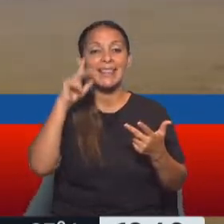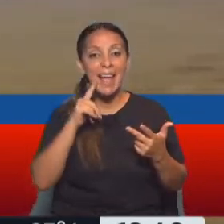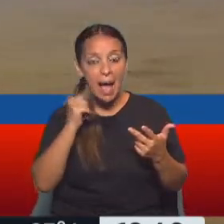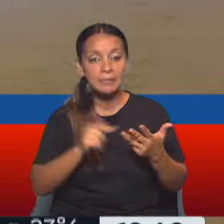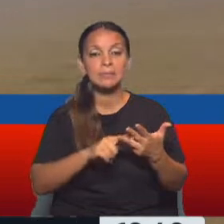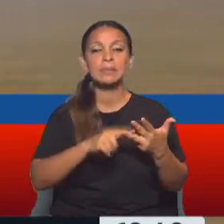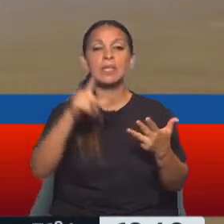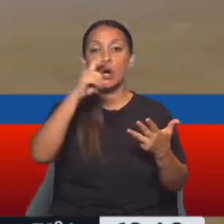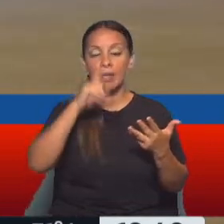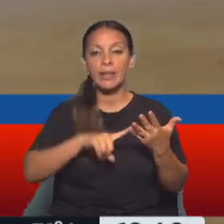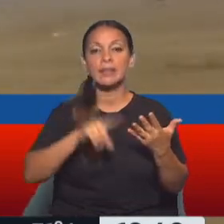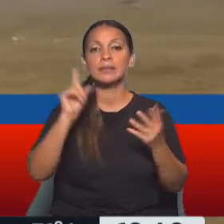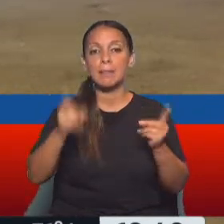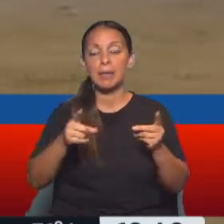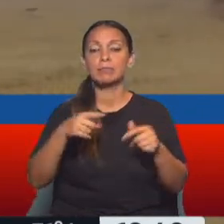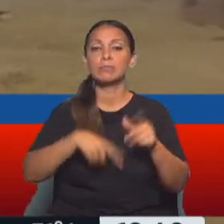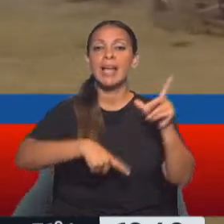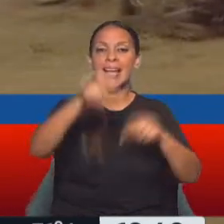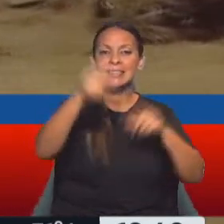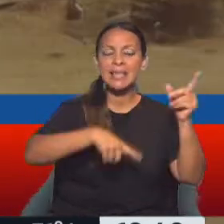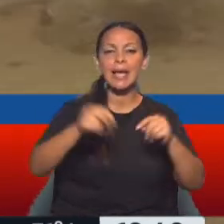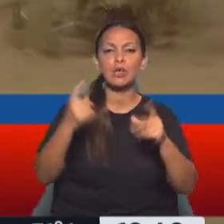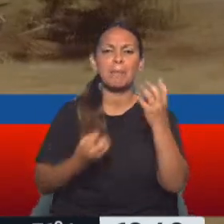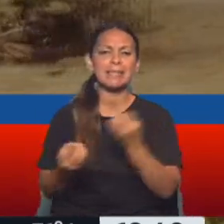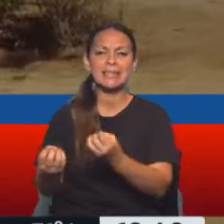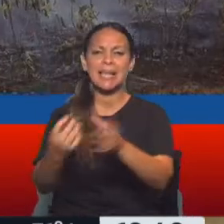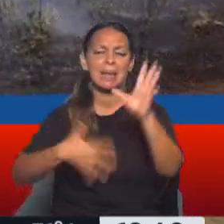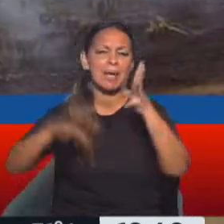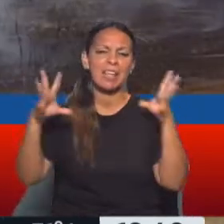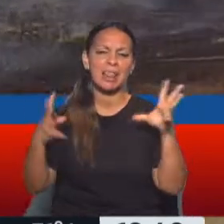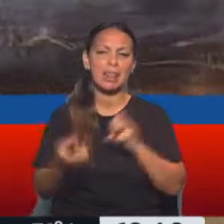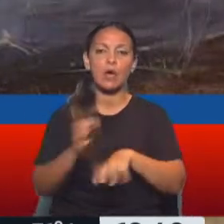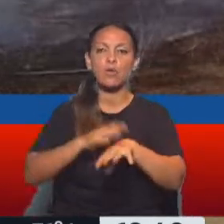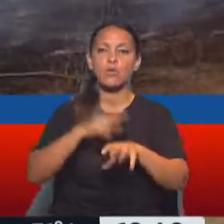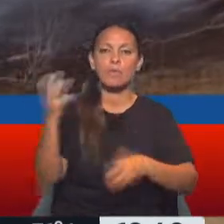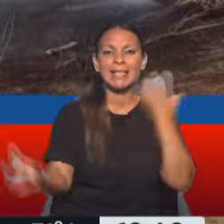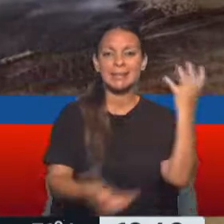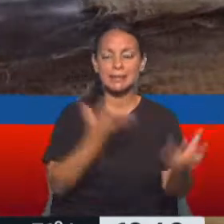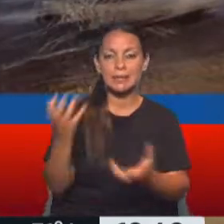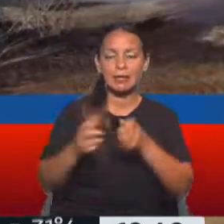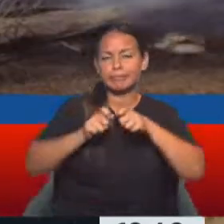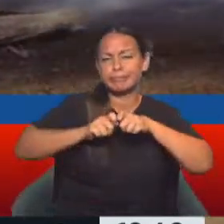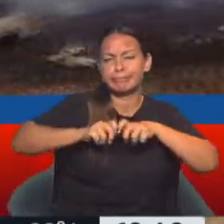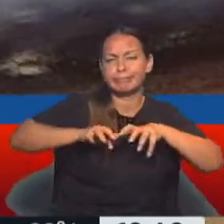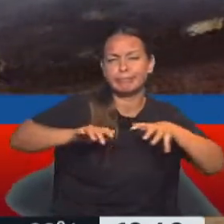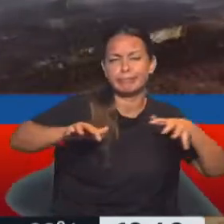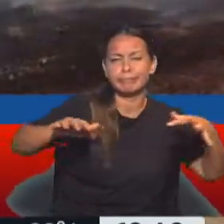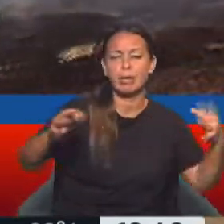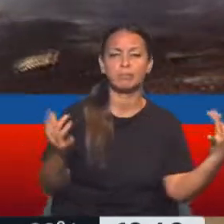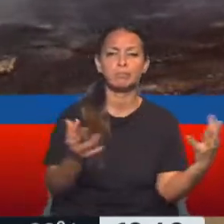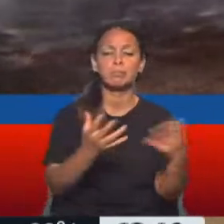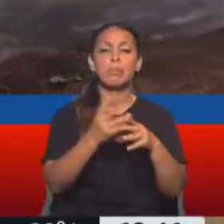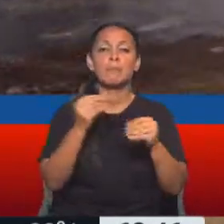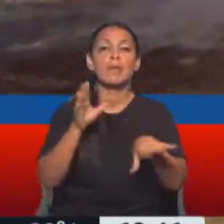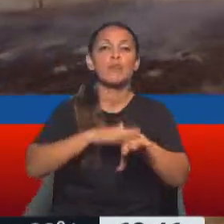con especialistas, los esteros y pastizales fueron los ecosistemas más dañados por los incendios, que se expandieron obviamente rápidamente gracias a la sequía de